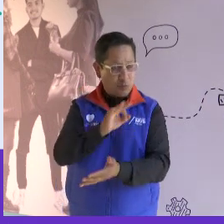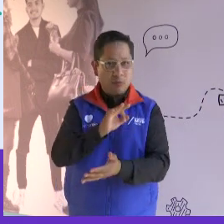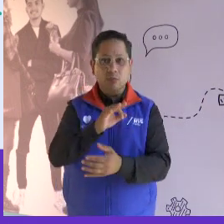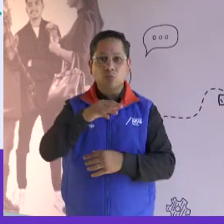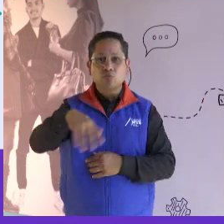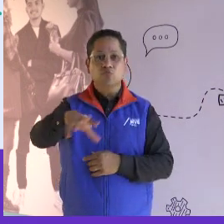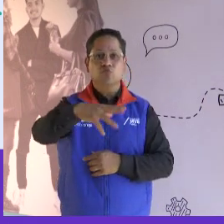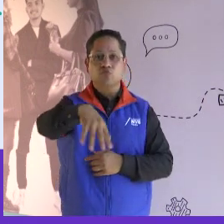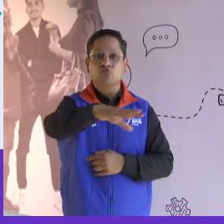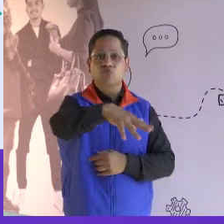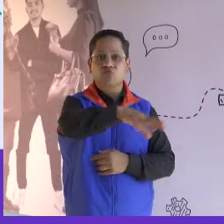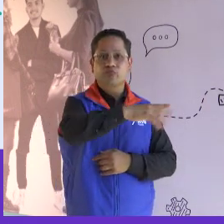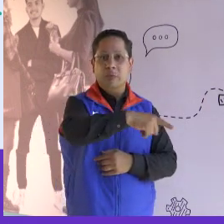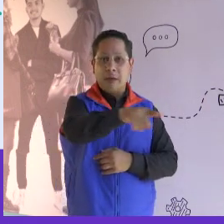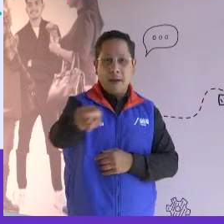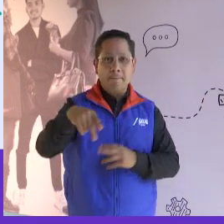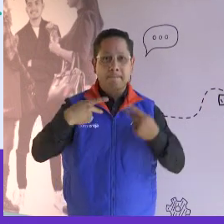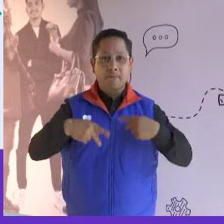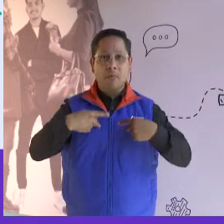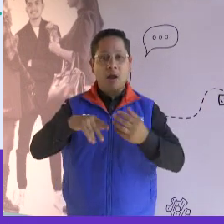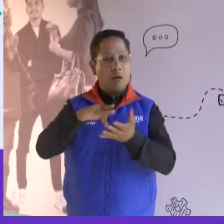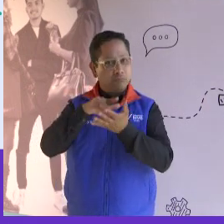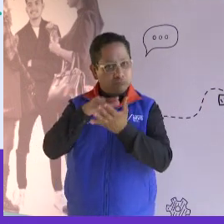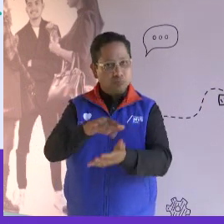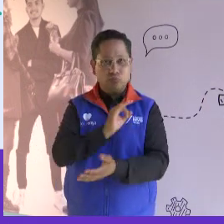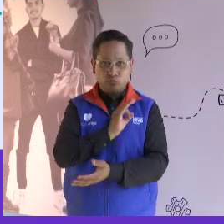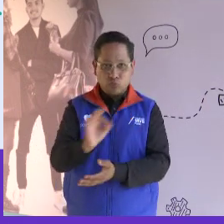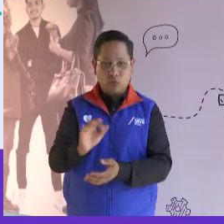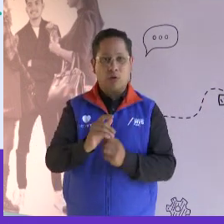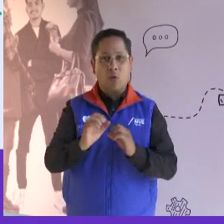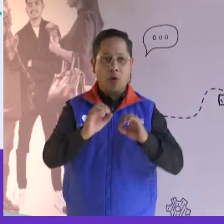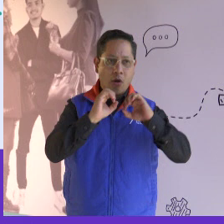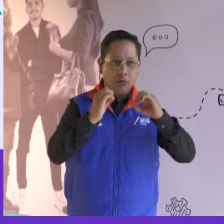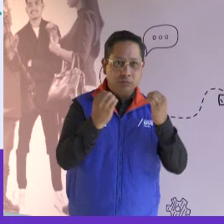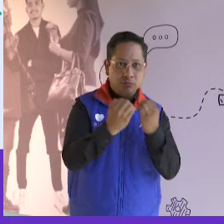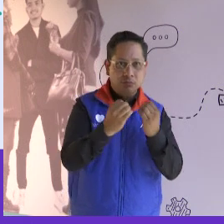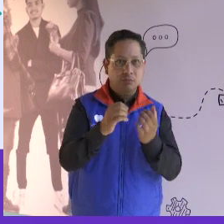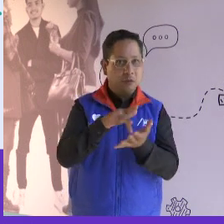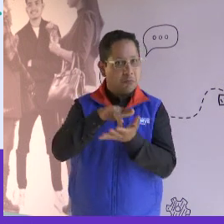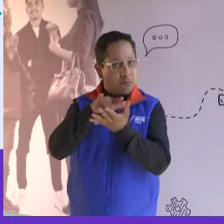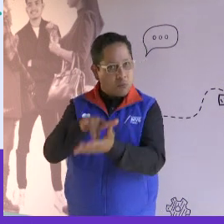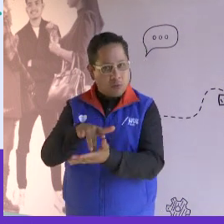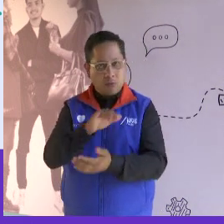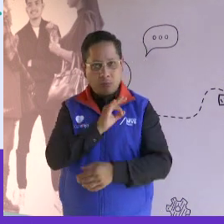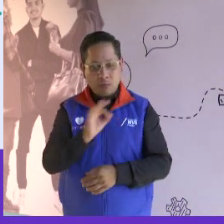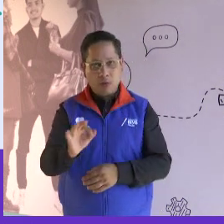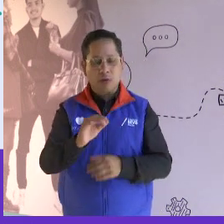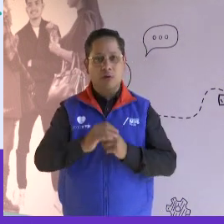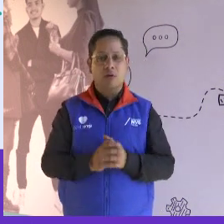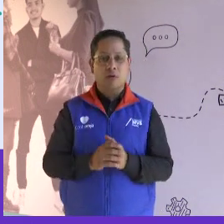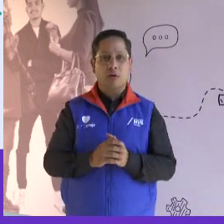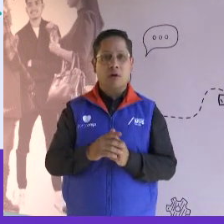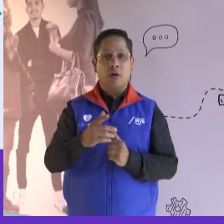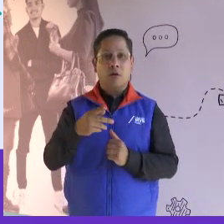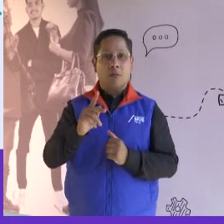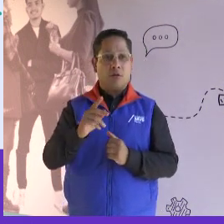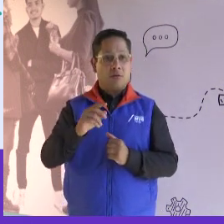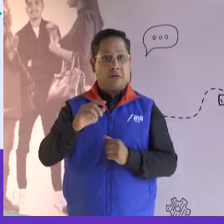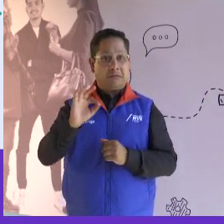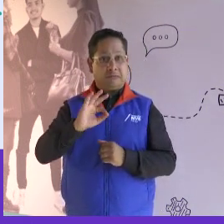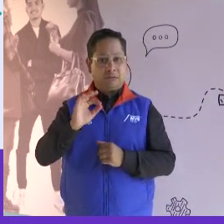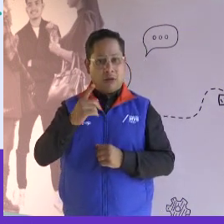que podemos imaginar, o por lo menos nosotros nos hemos encontrado con eso, que mientras que a nivel federal puede haber